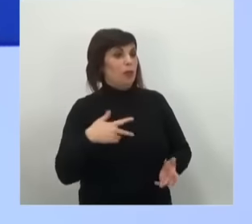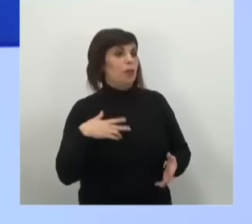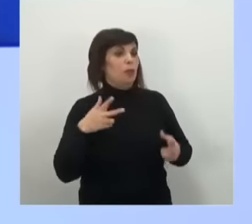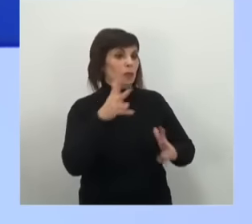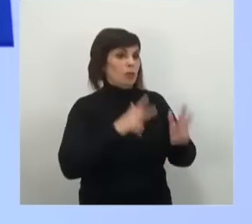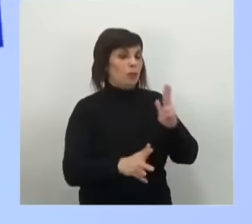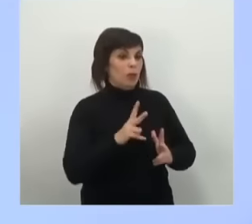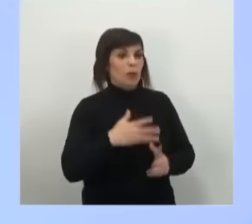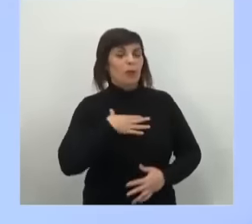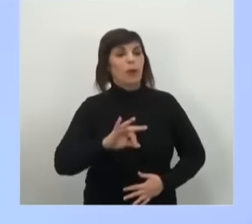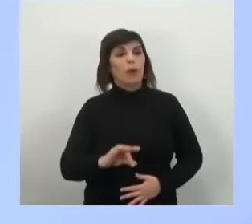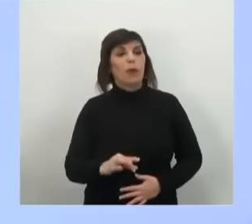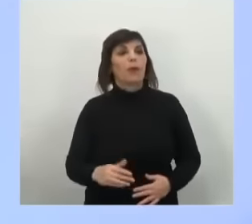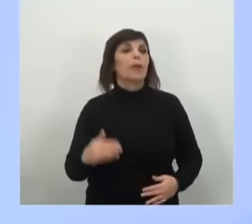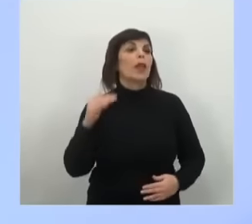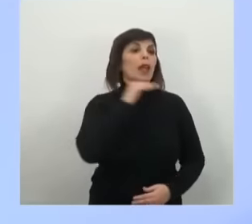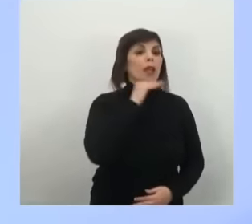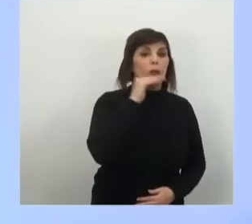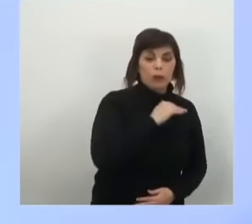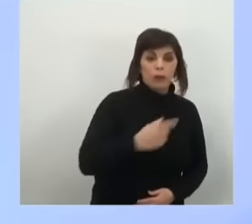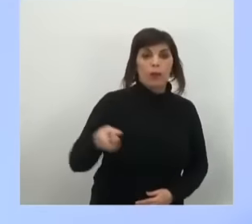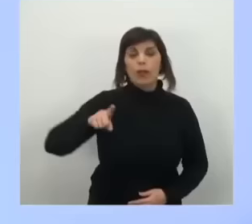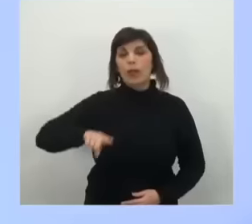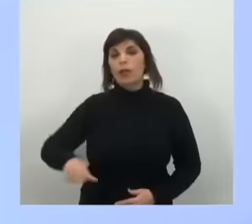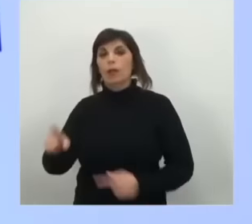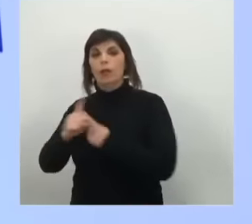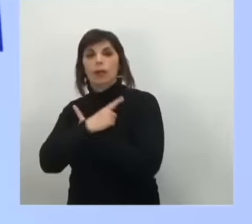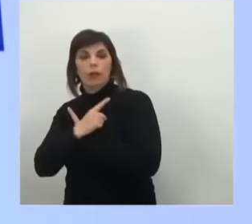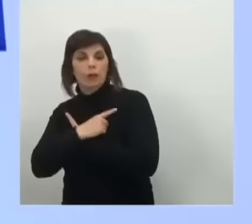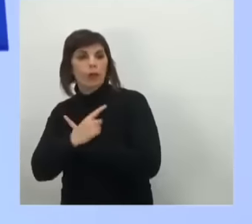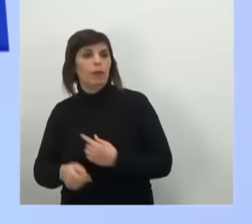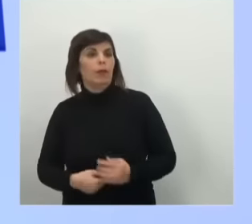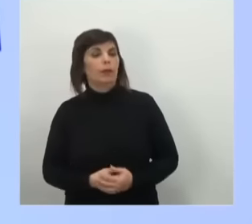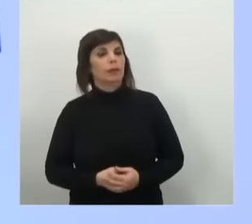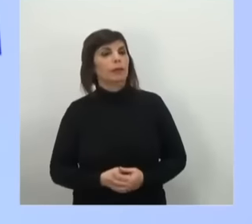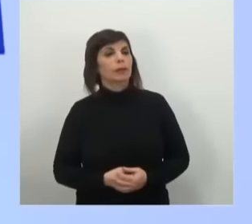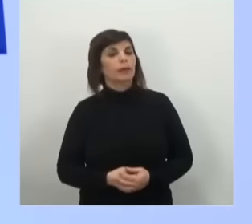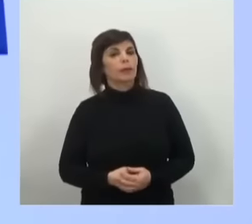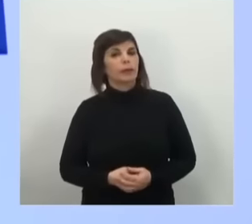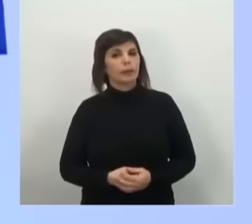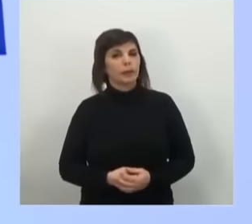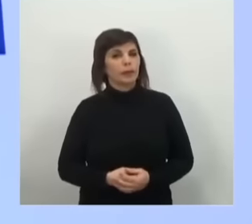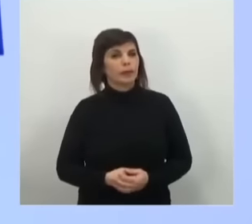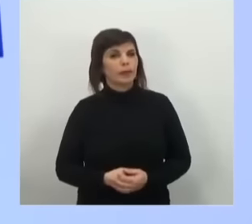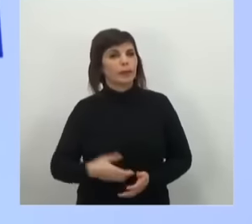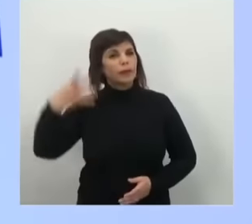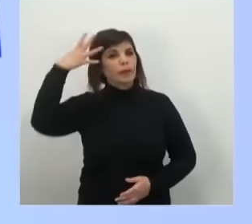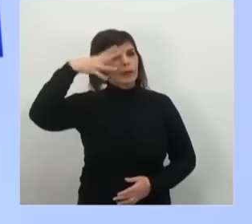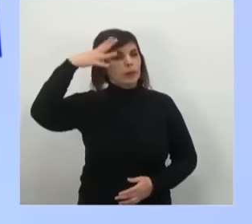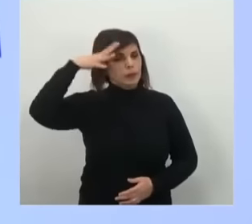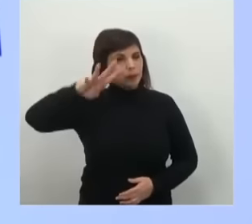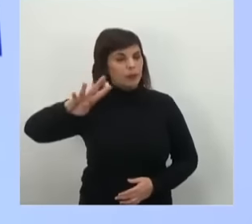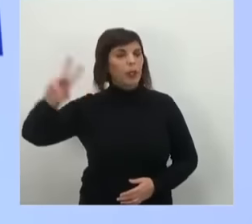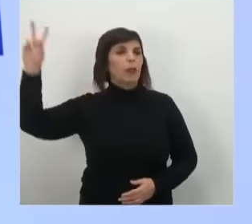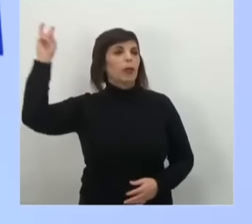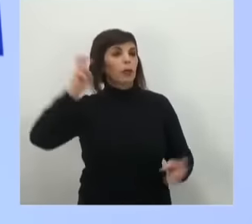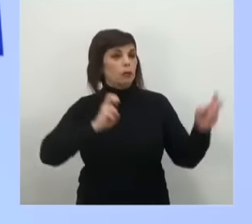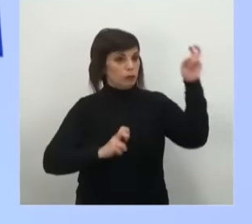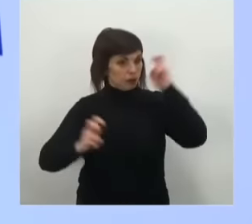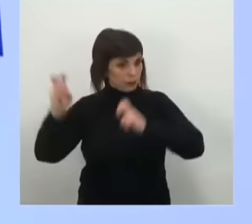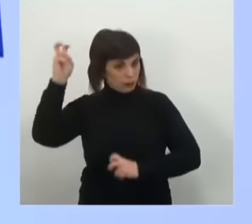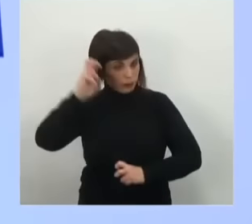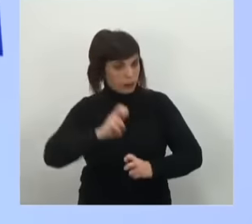en octubre en noviembre vamos a volar para allá y sí de México viene gente bien grupo de